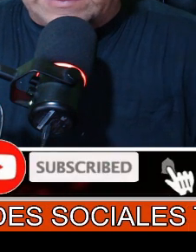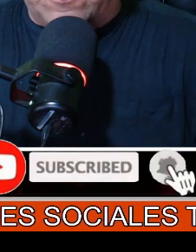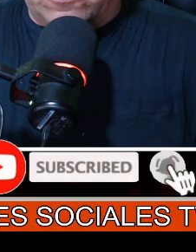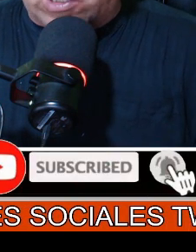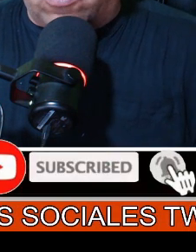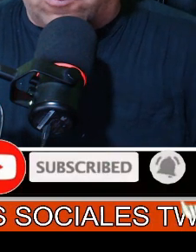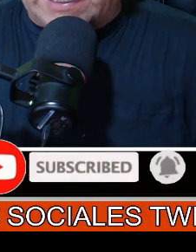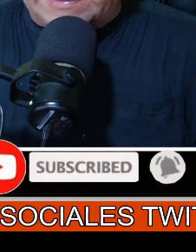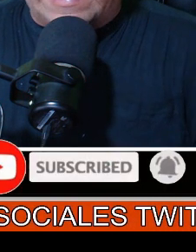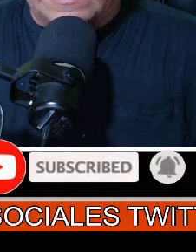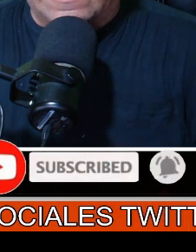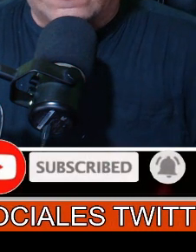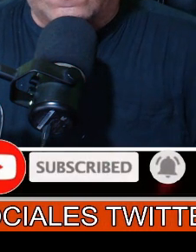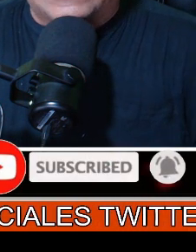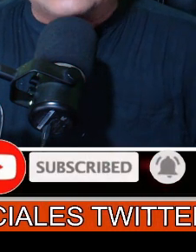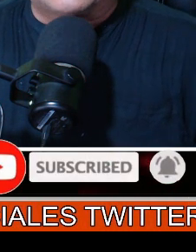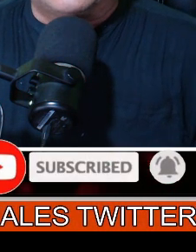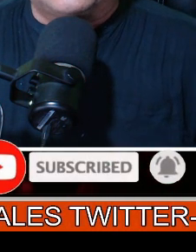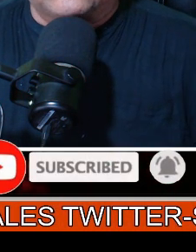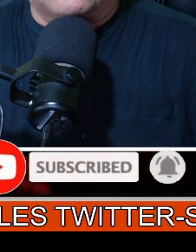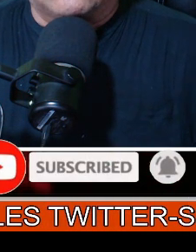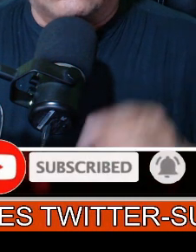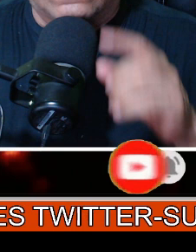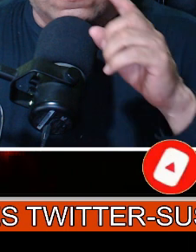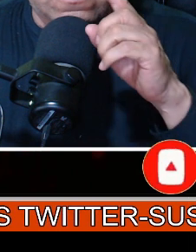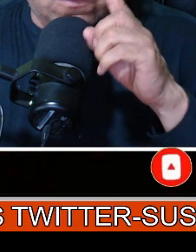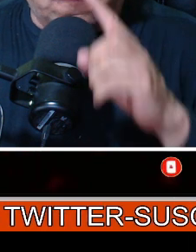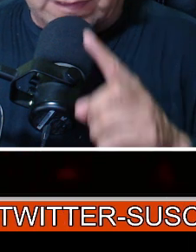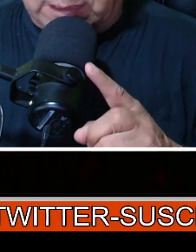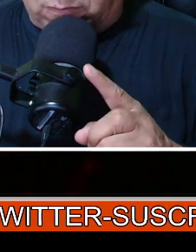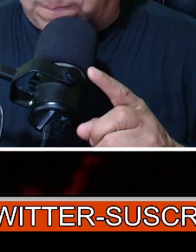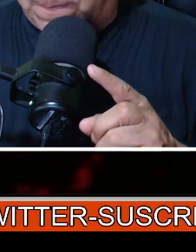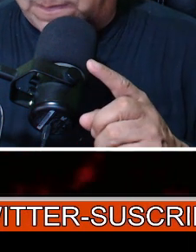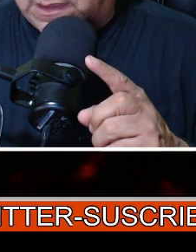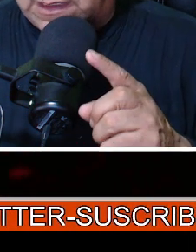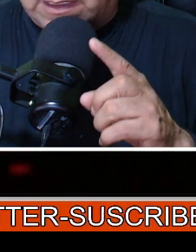Interrumpe al diputado de Morena porque se sintió ofendido.